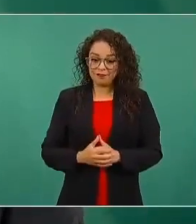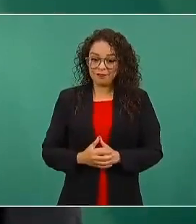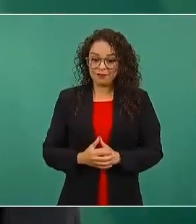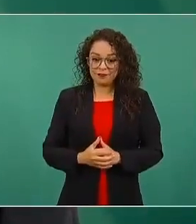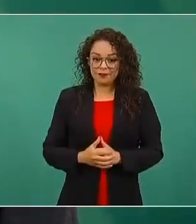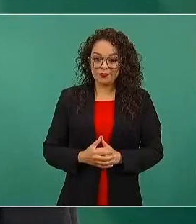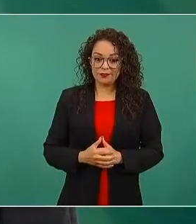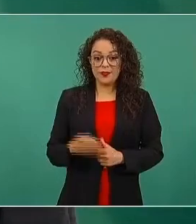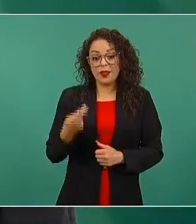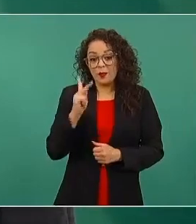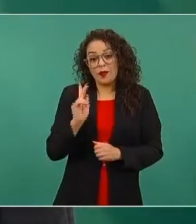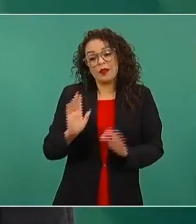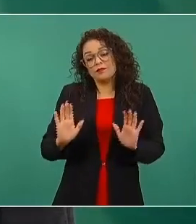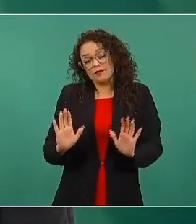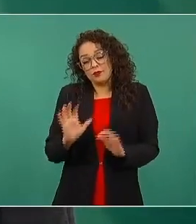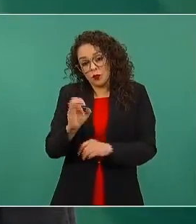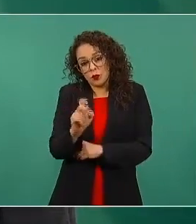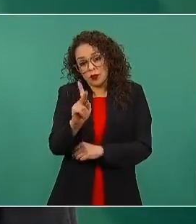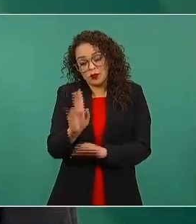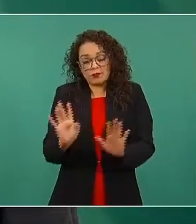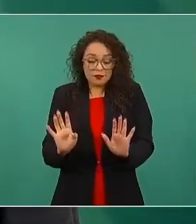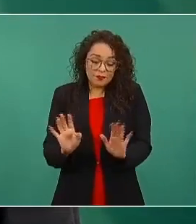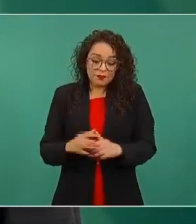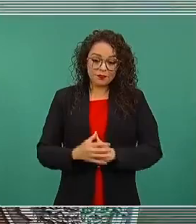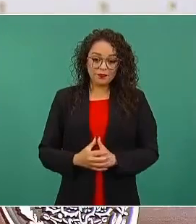¿qué le hago?